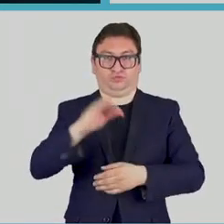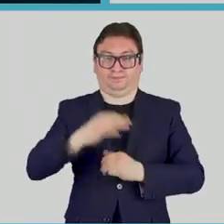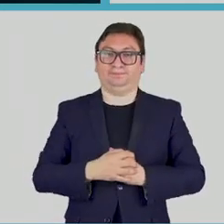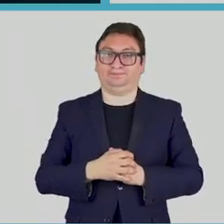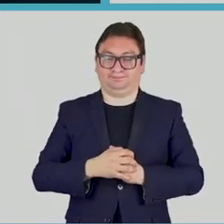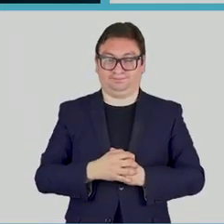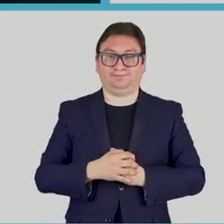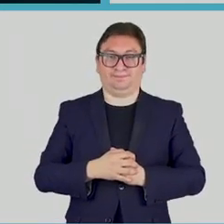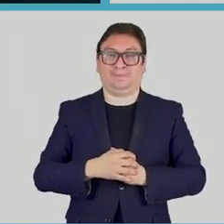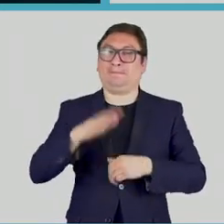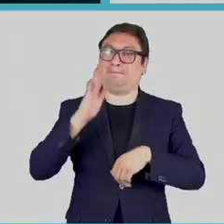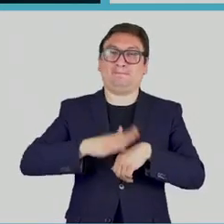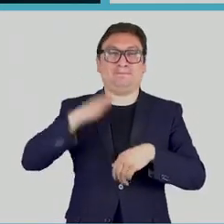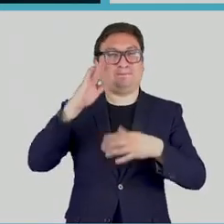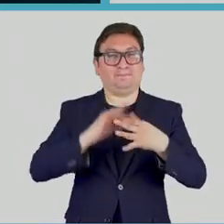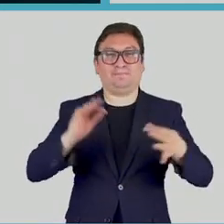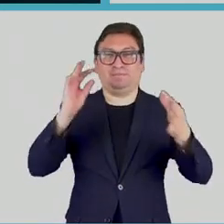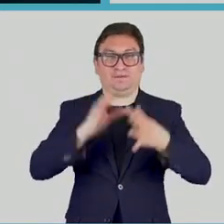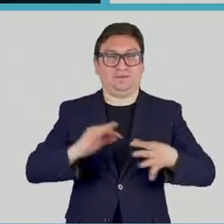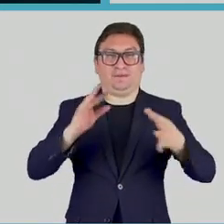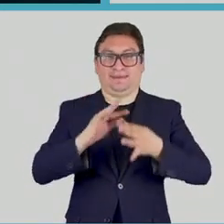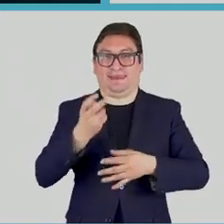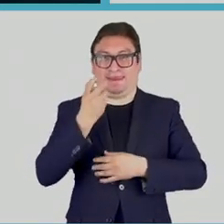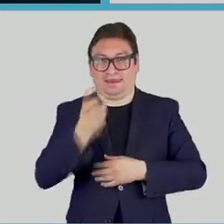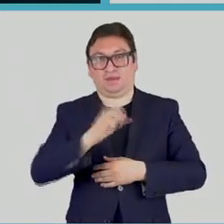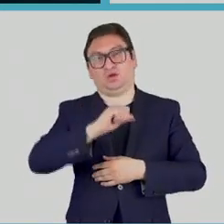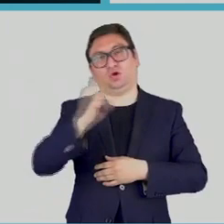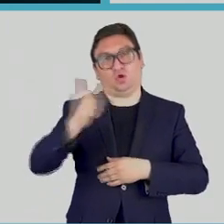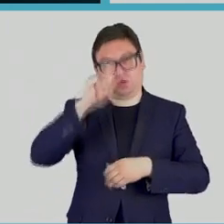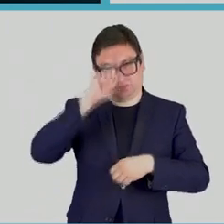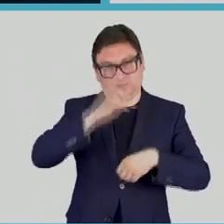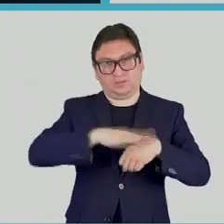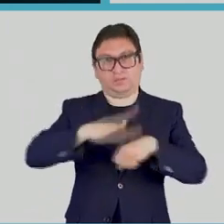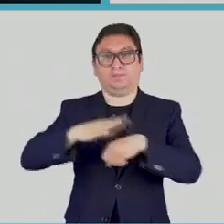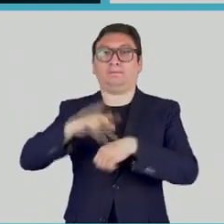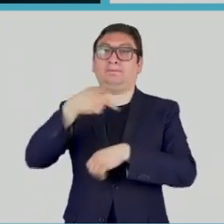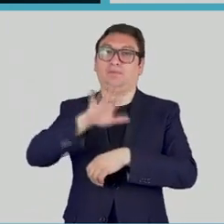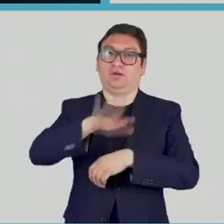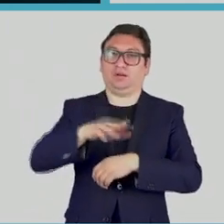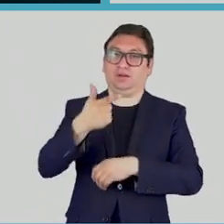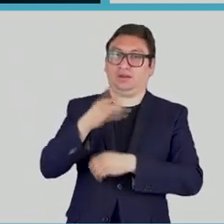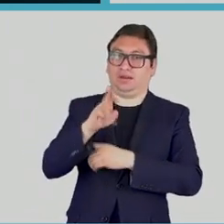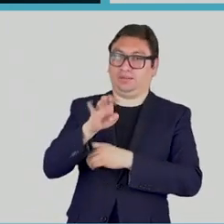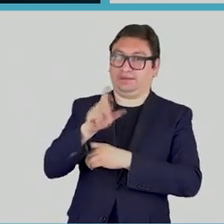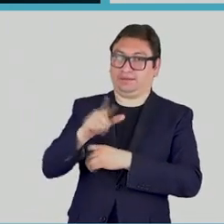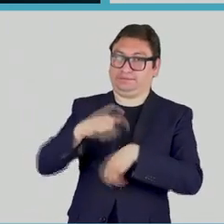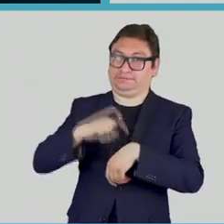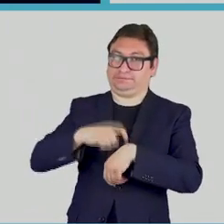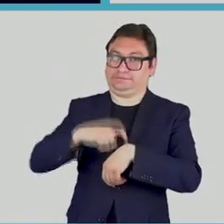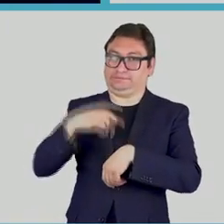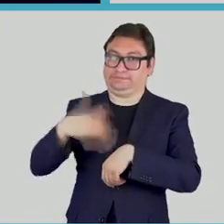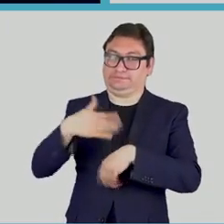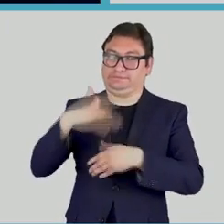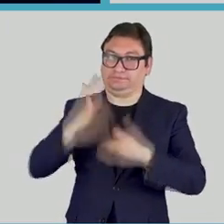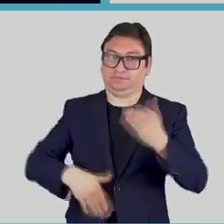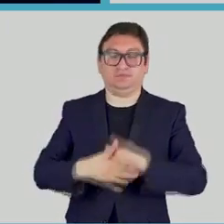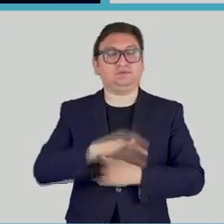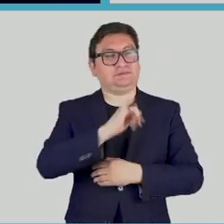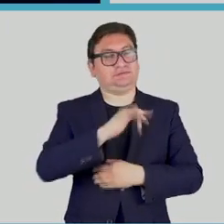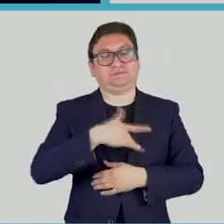hay mucho más por decir de esta y otra recomendaciones pero Gabriel se nos termina el tiempo